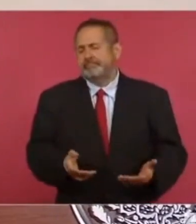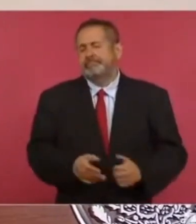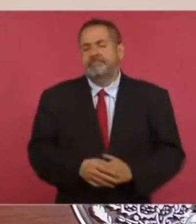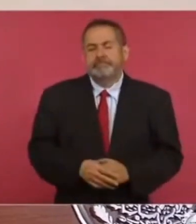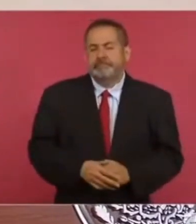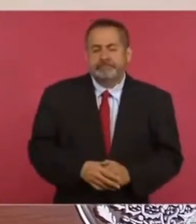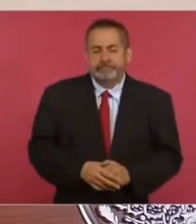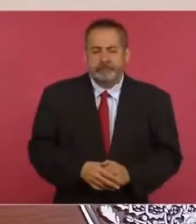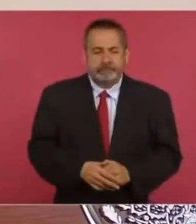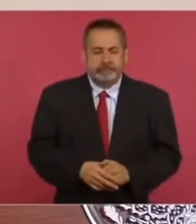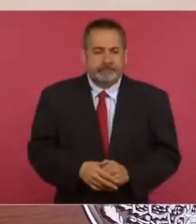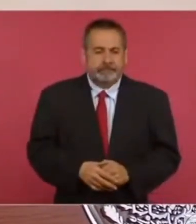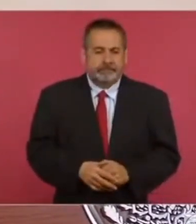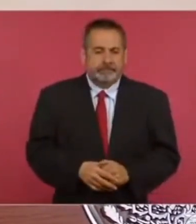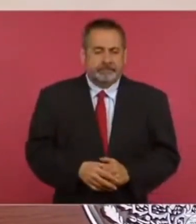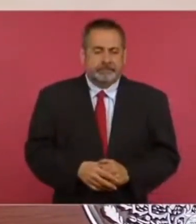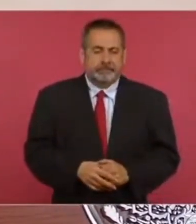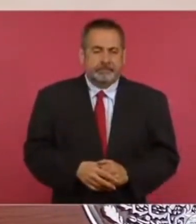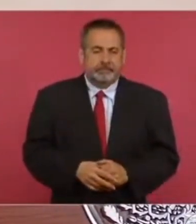pues